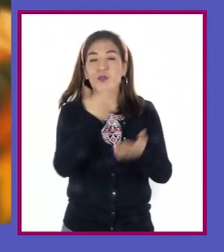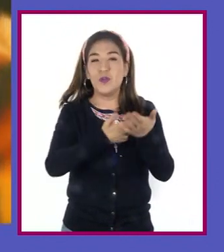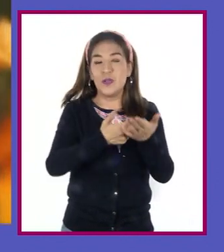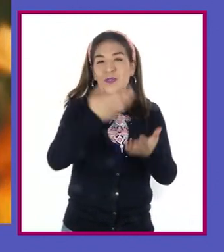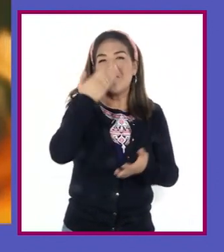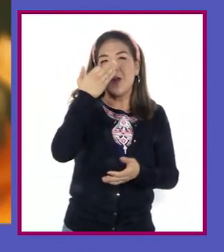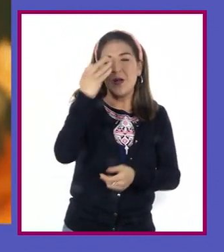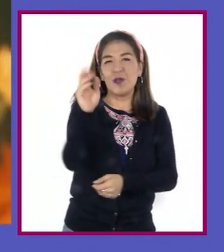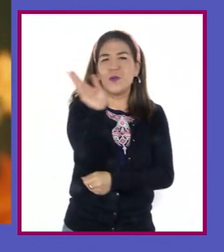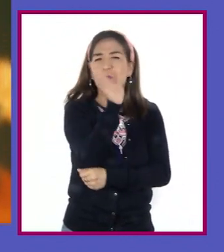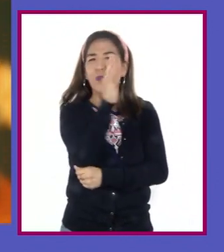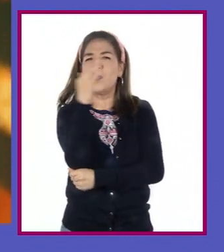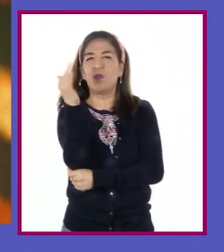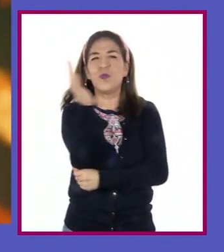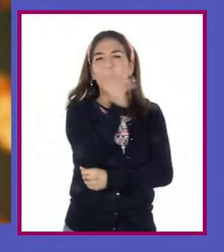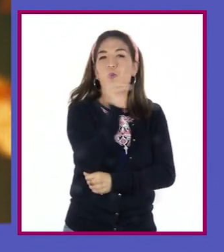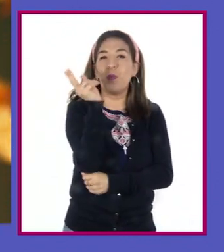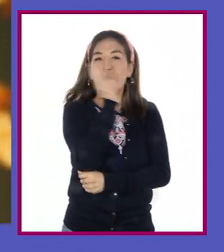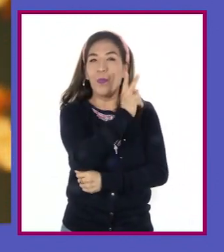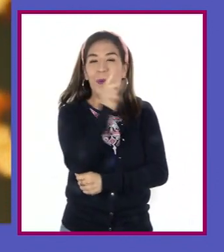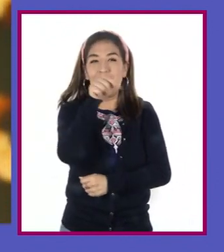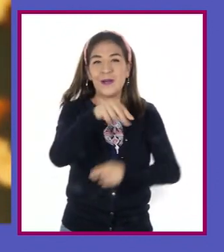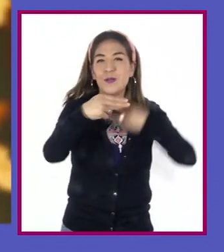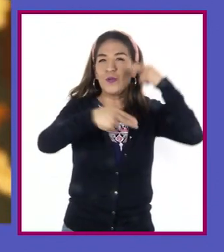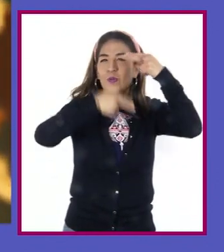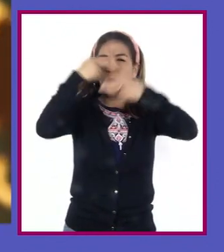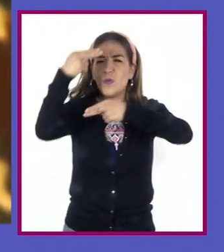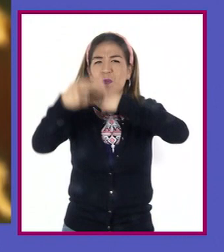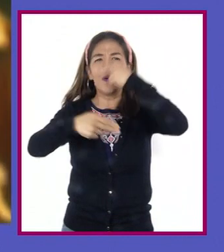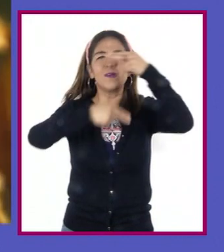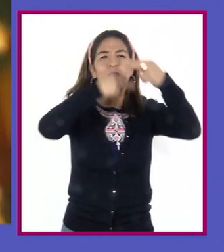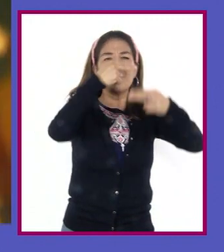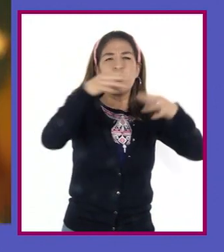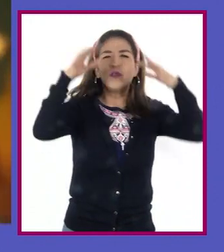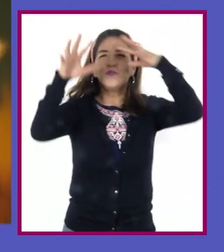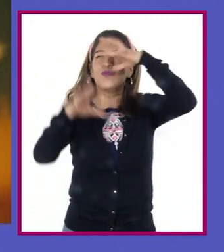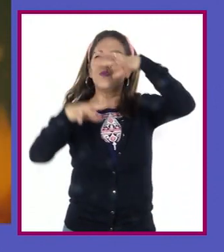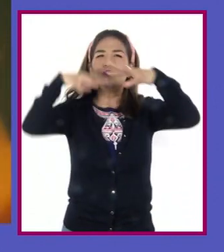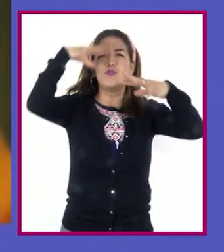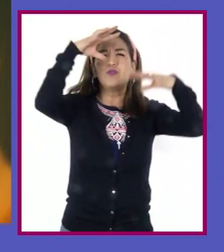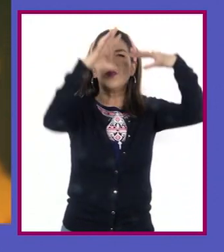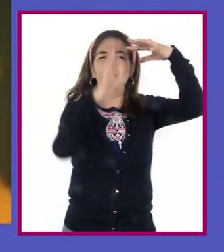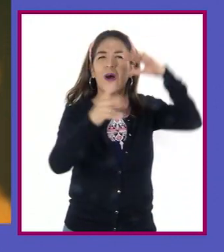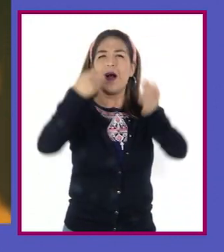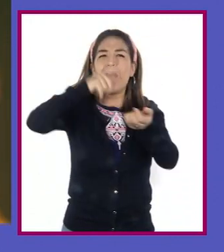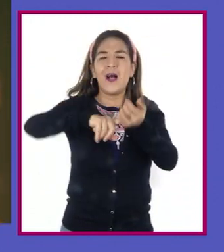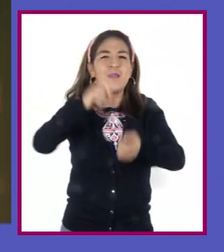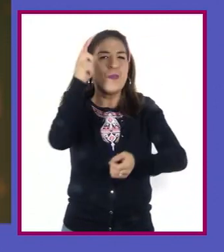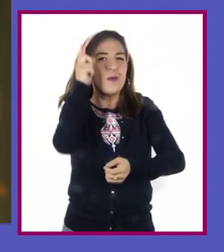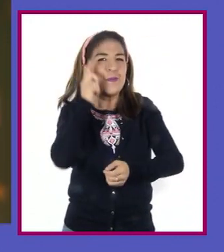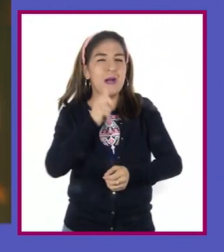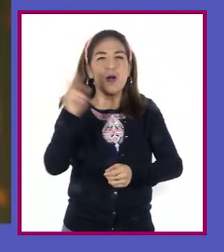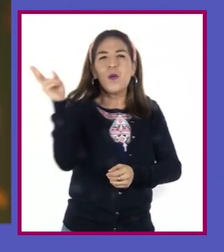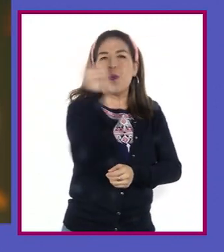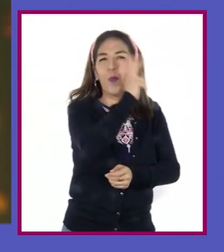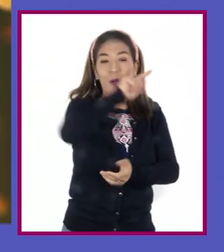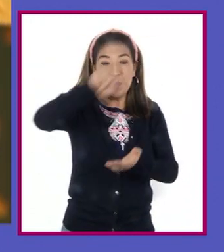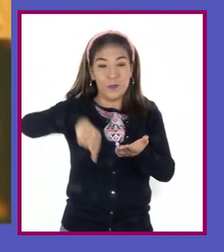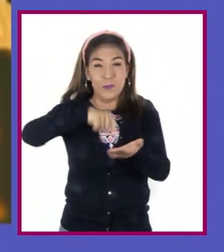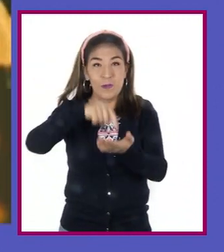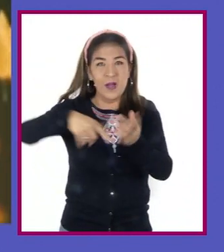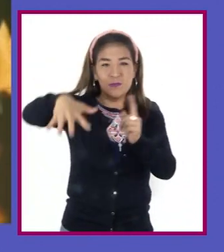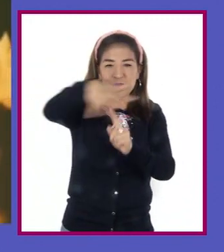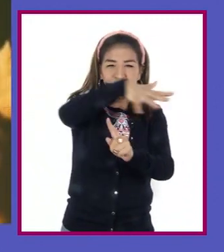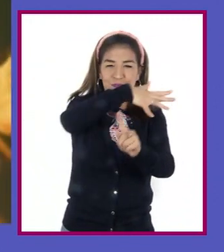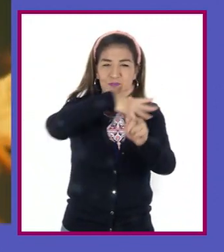rosa del viento, no del rosal. Nubes y nubes flotan dormidas, algas del aire, todo el espacio gira